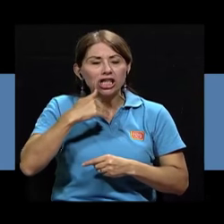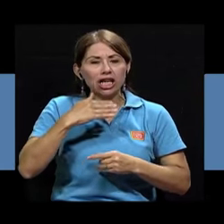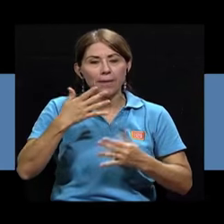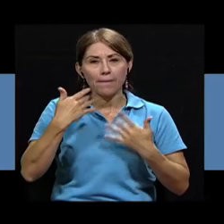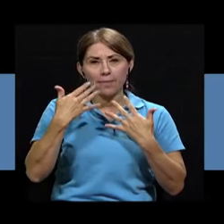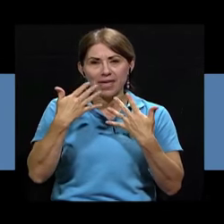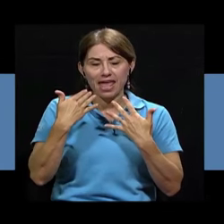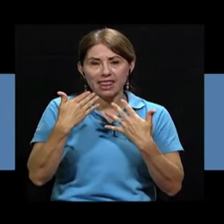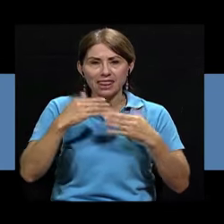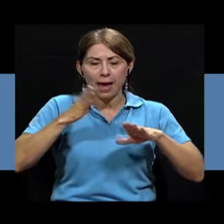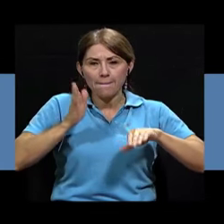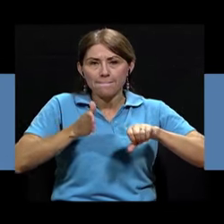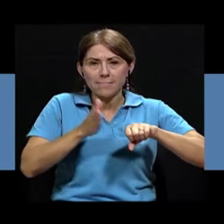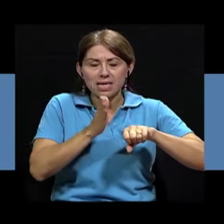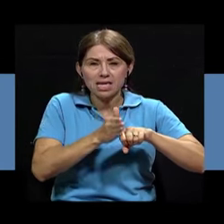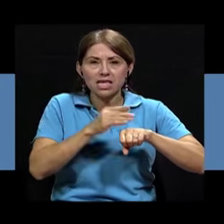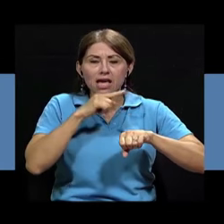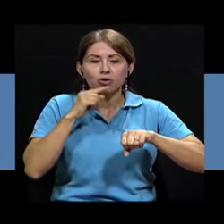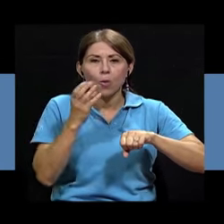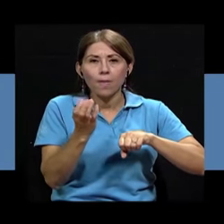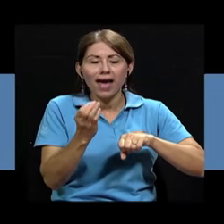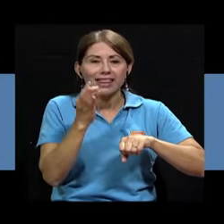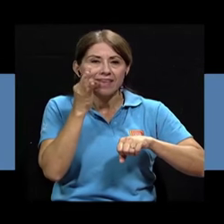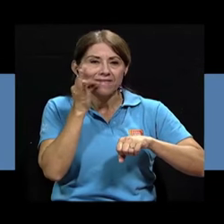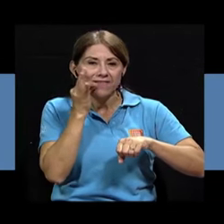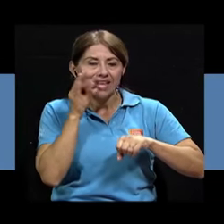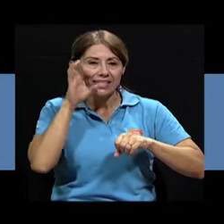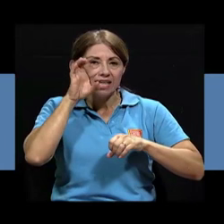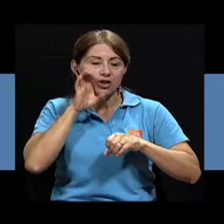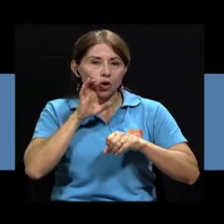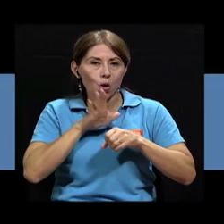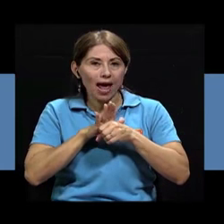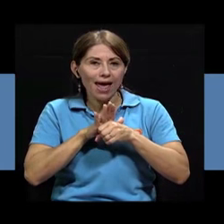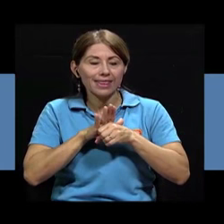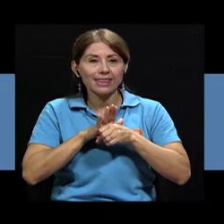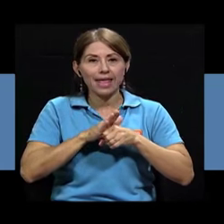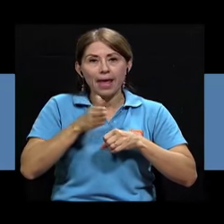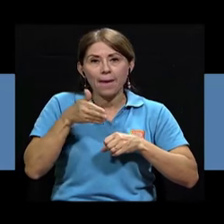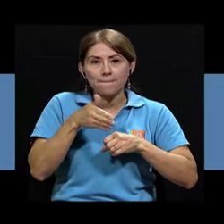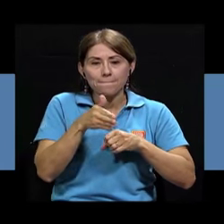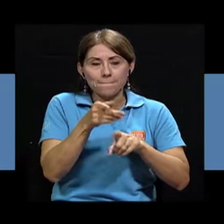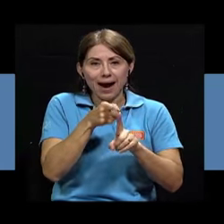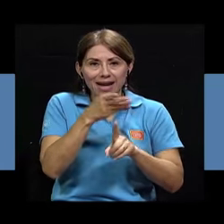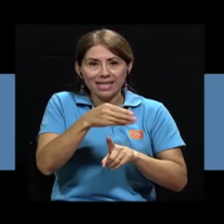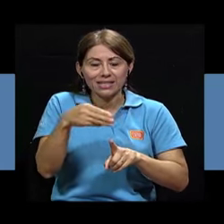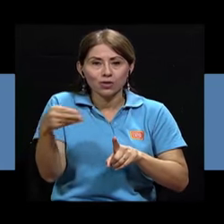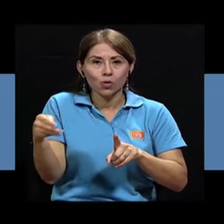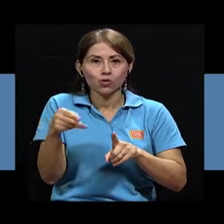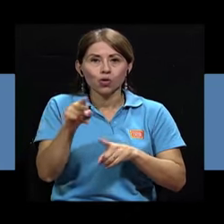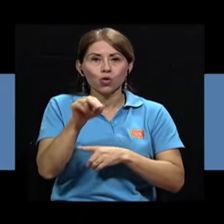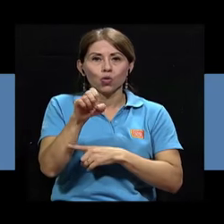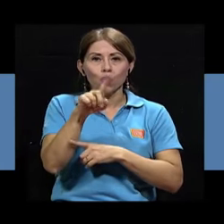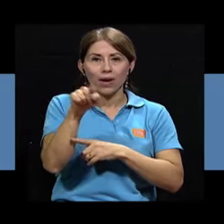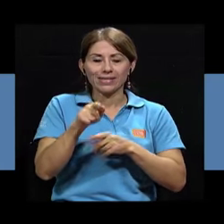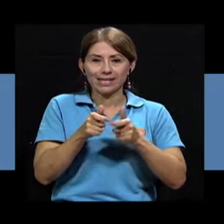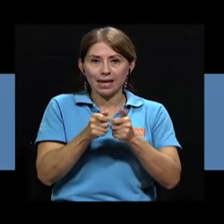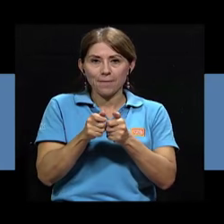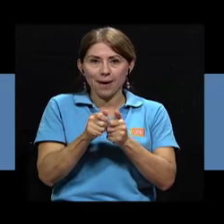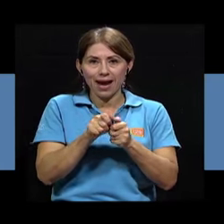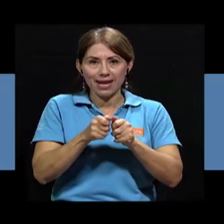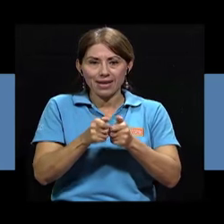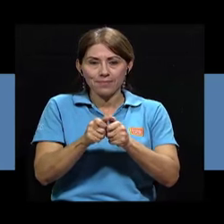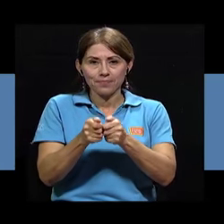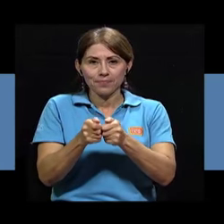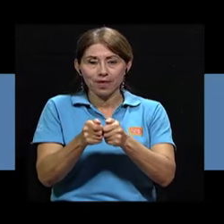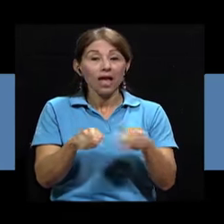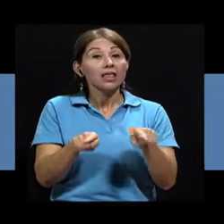el chile, la pimienta, la piña, el tomate, la fresa, el chocolate, los mariscos, la nuez y el maní.